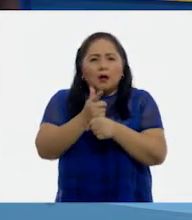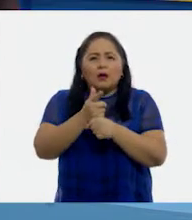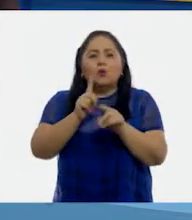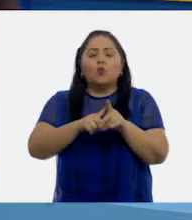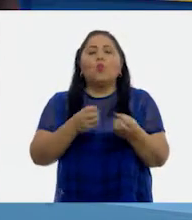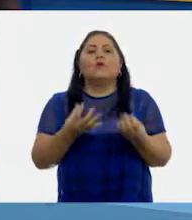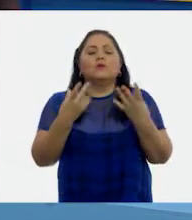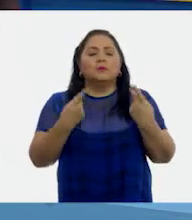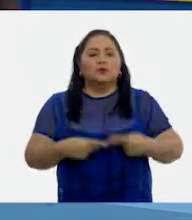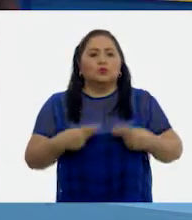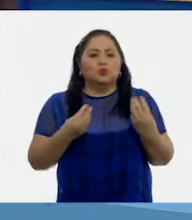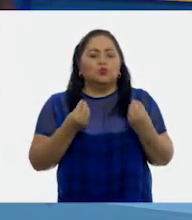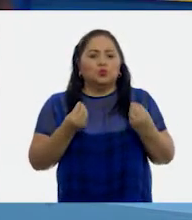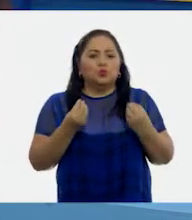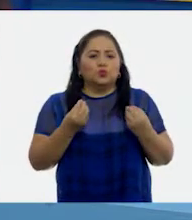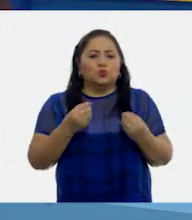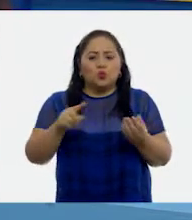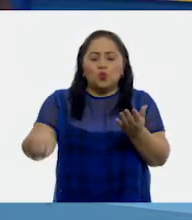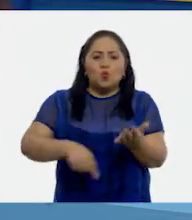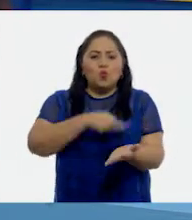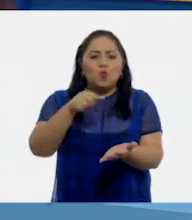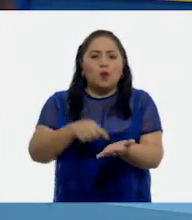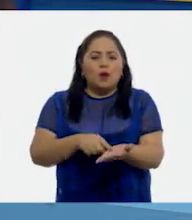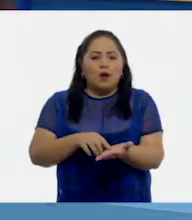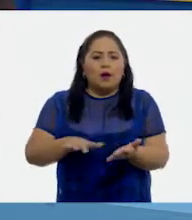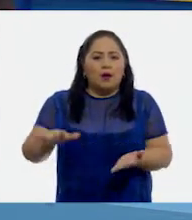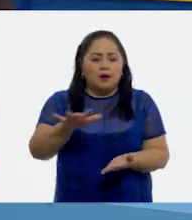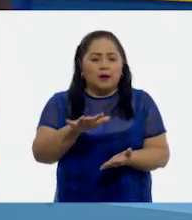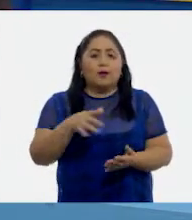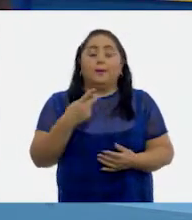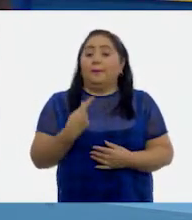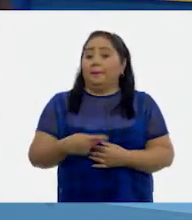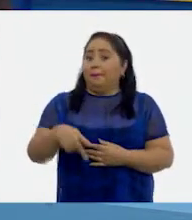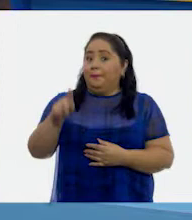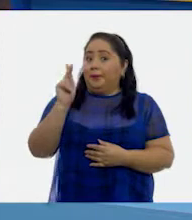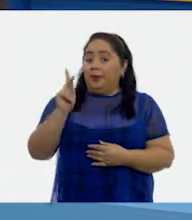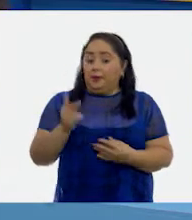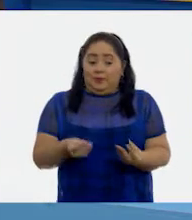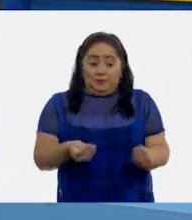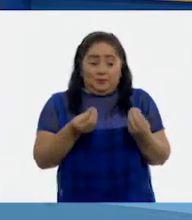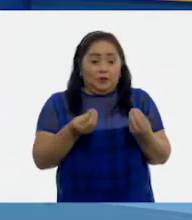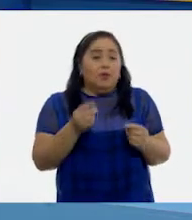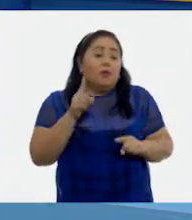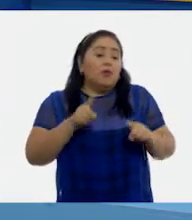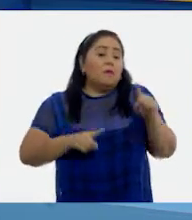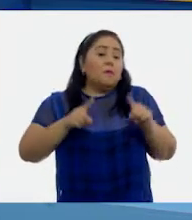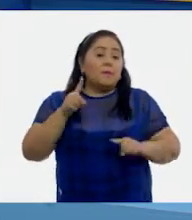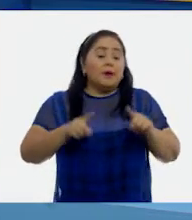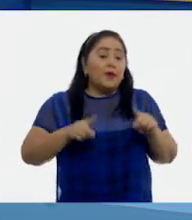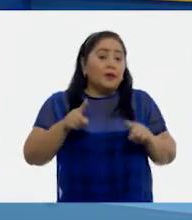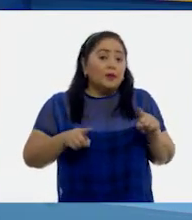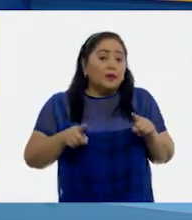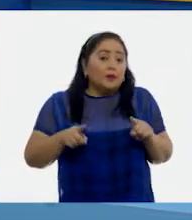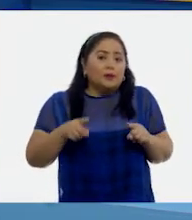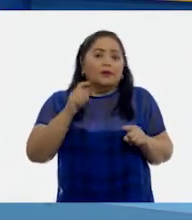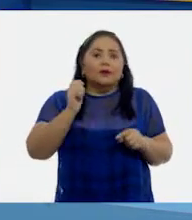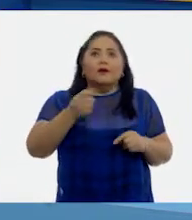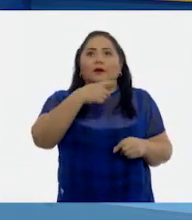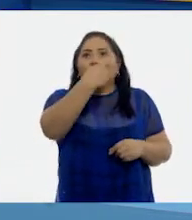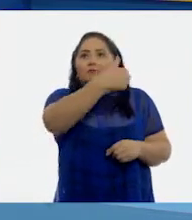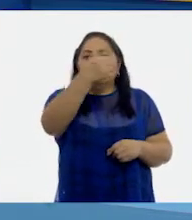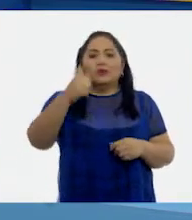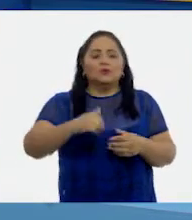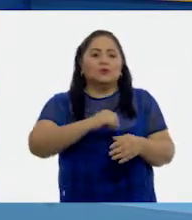de habitantes de una localidad. Pero la cantidad varía de acuerdo con las características de la